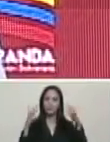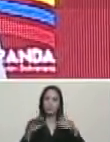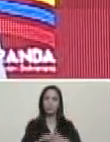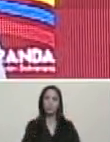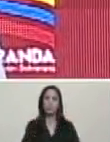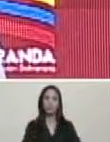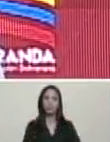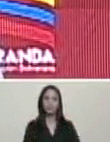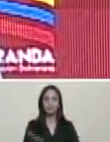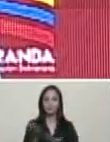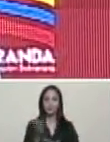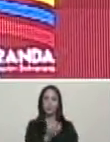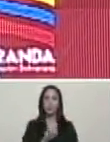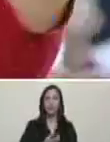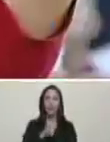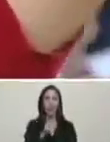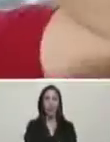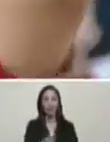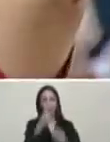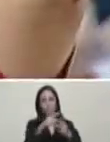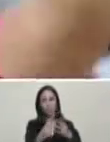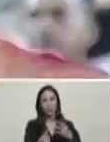Humberto Marte de Cristóbal Roja.